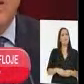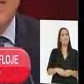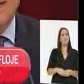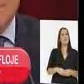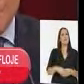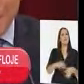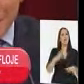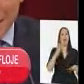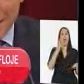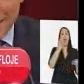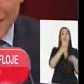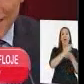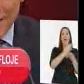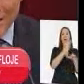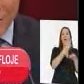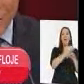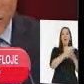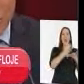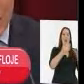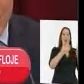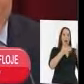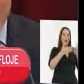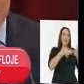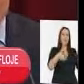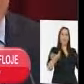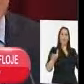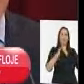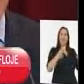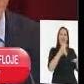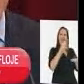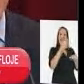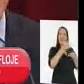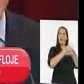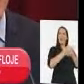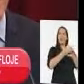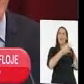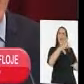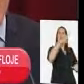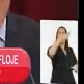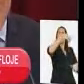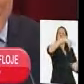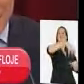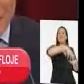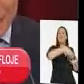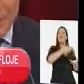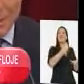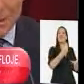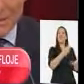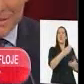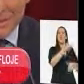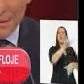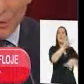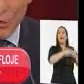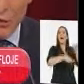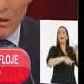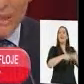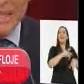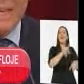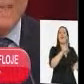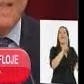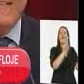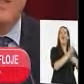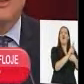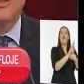son los problemas? Algo de lo que marqué antes. Yo creo que hay problemas técnicos jurídicos importantes. O sea, técnicos, graves.